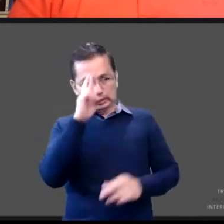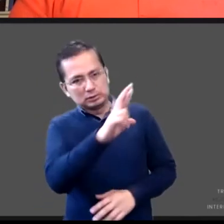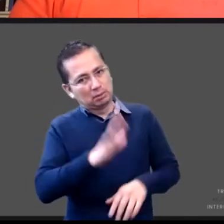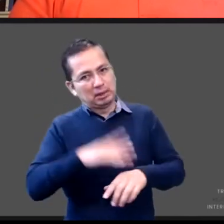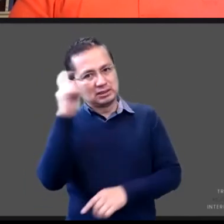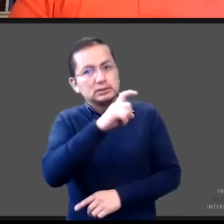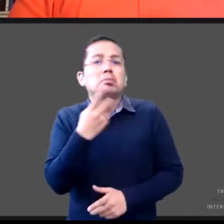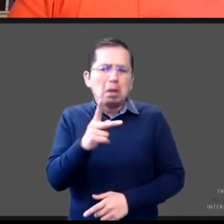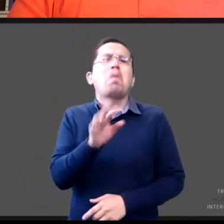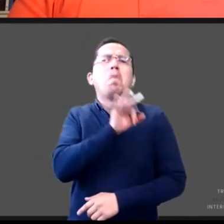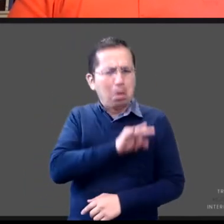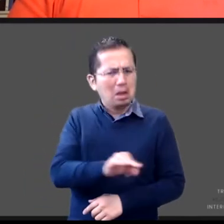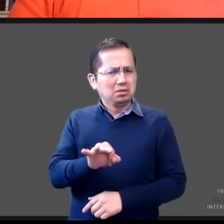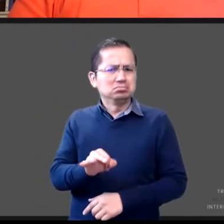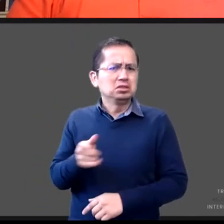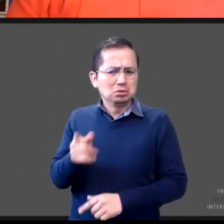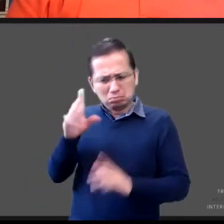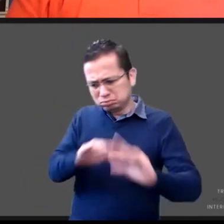Muchas gracias, Luis. Aranzazú, por favor.